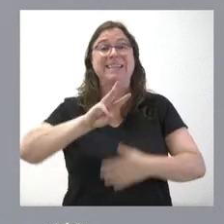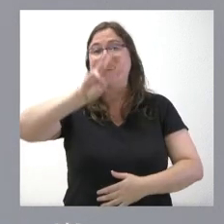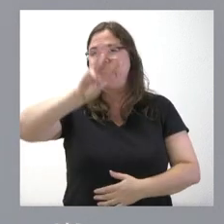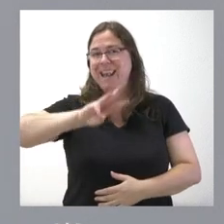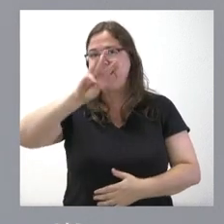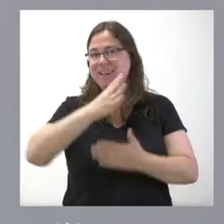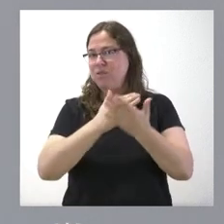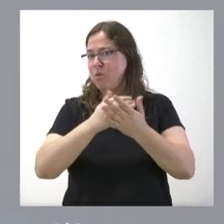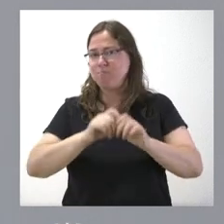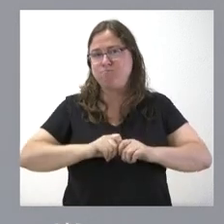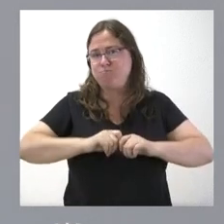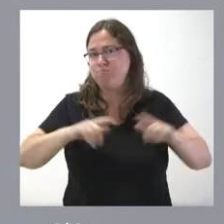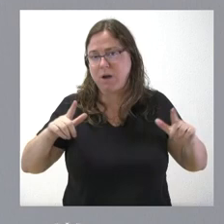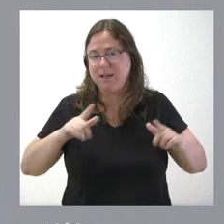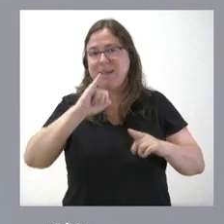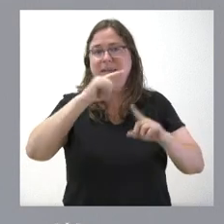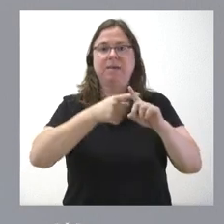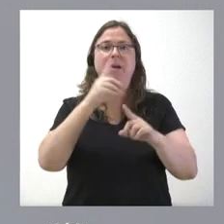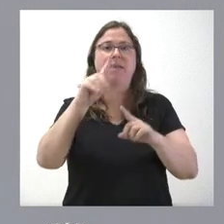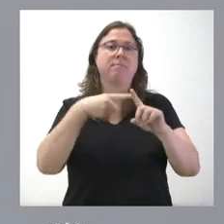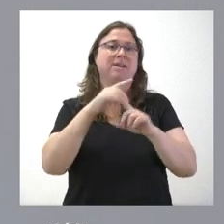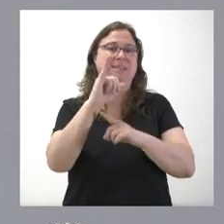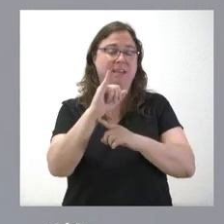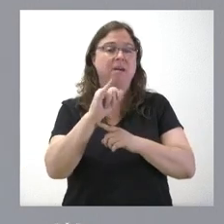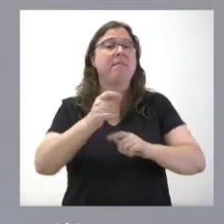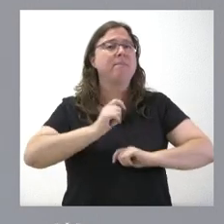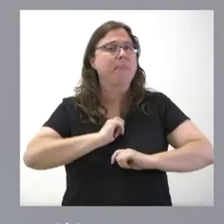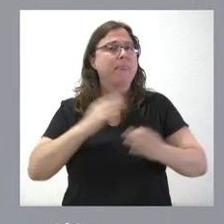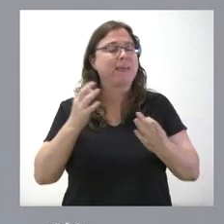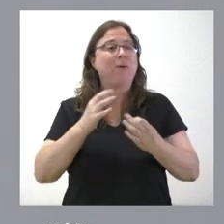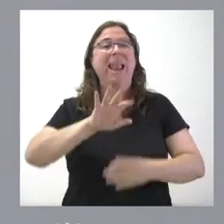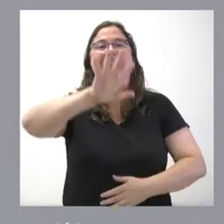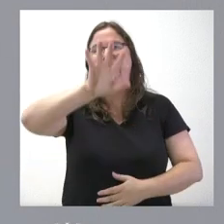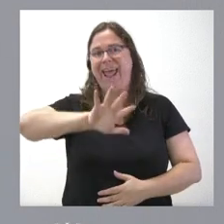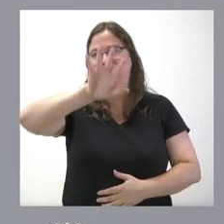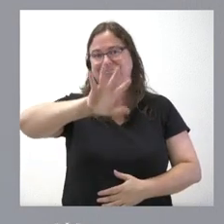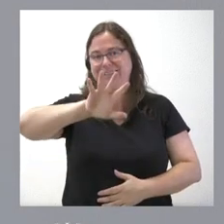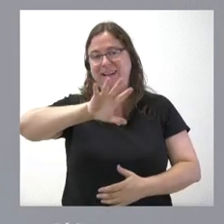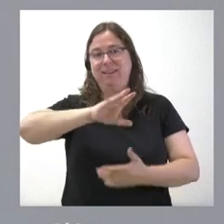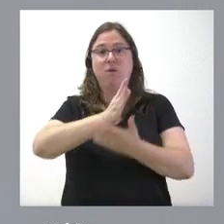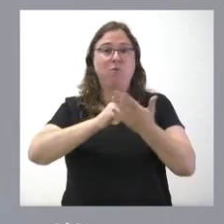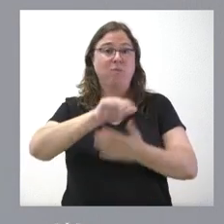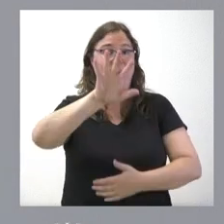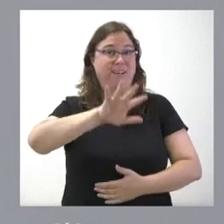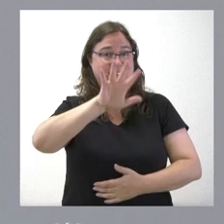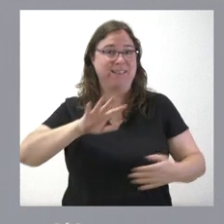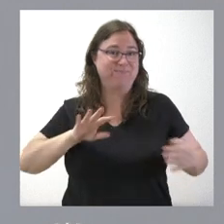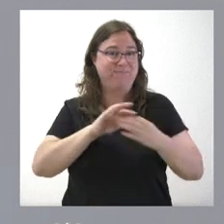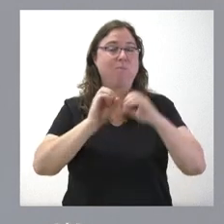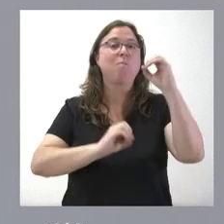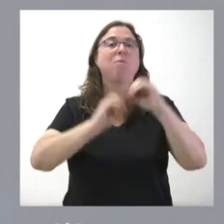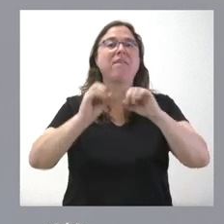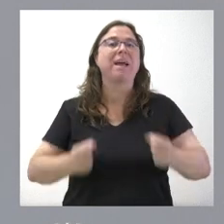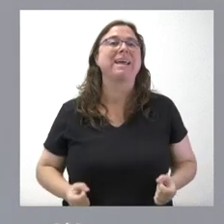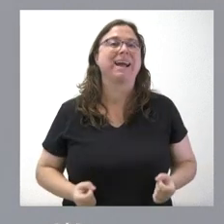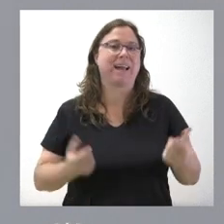con más crecimiento en nas deí lo que nos sitúa hoy como La Quinta comunidad Autónoma en términos de porcentaje de gastos